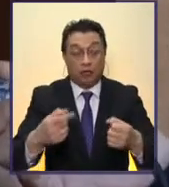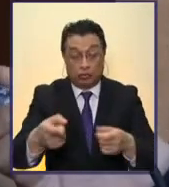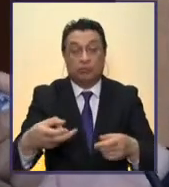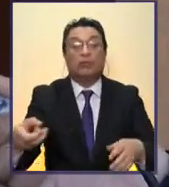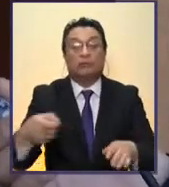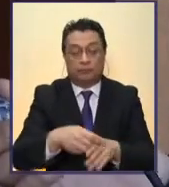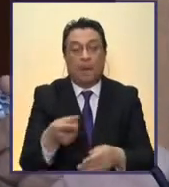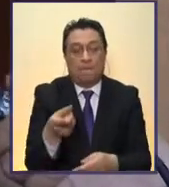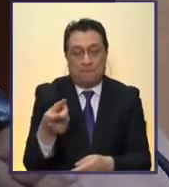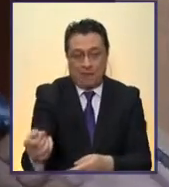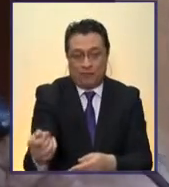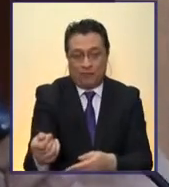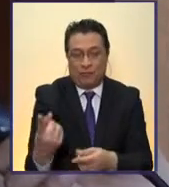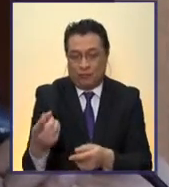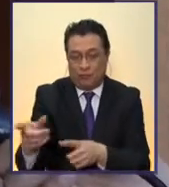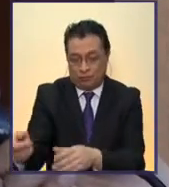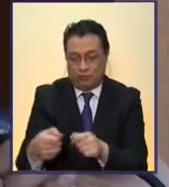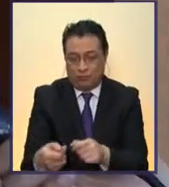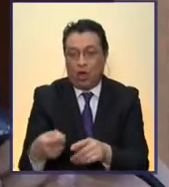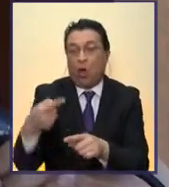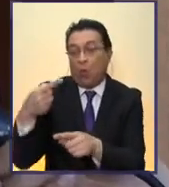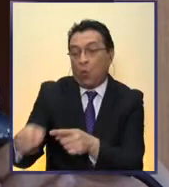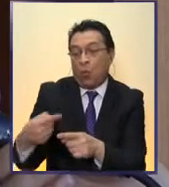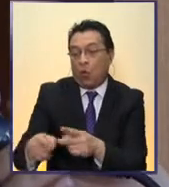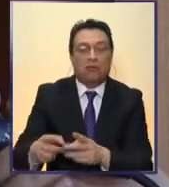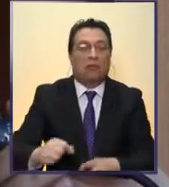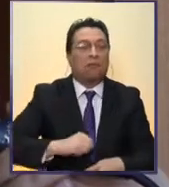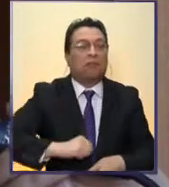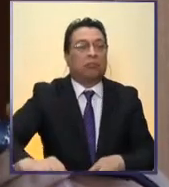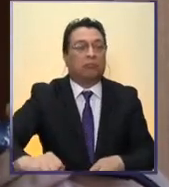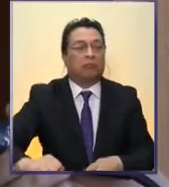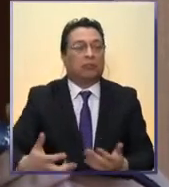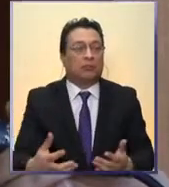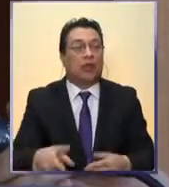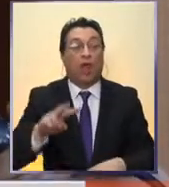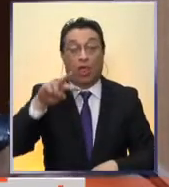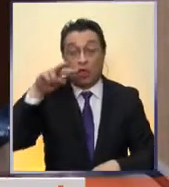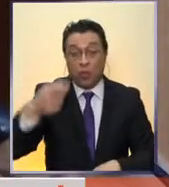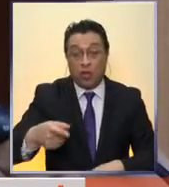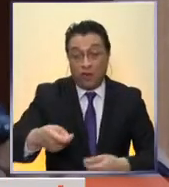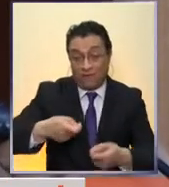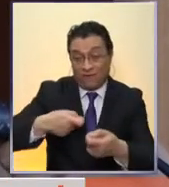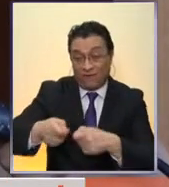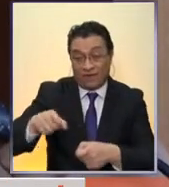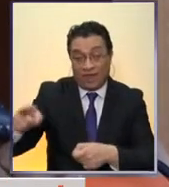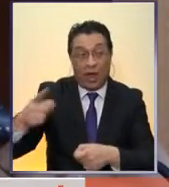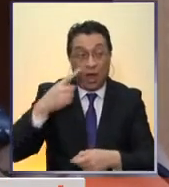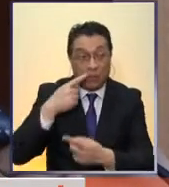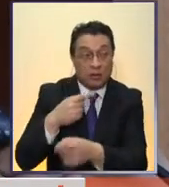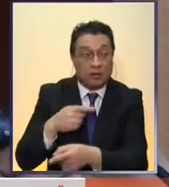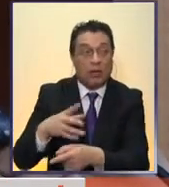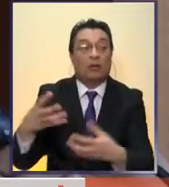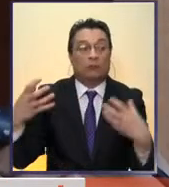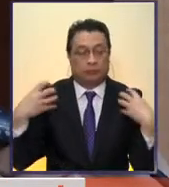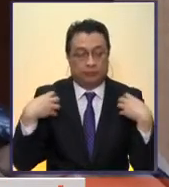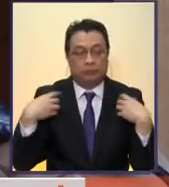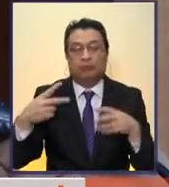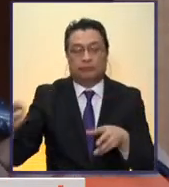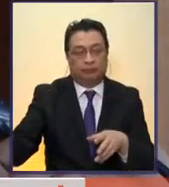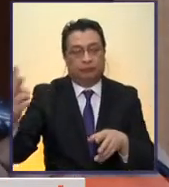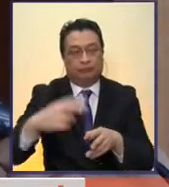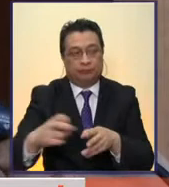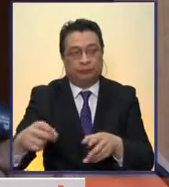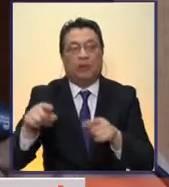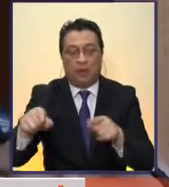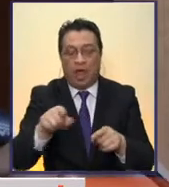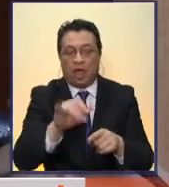no el resto de las cuotas. Es conversar con el dueño de la distribuidora de vehículos, digamos, y es el que señala en definitiva que esta persona